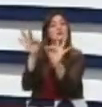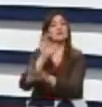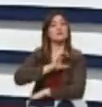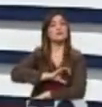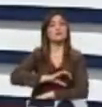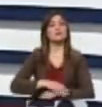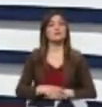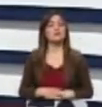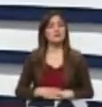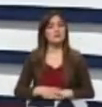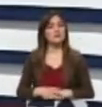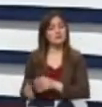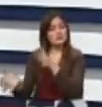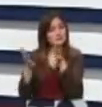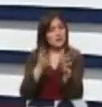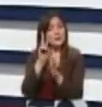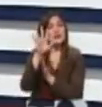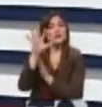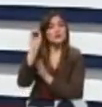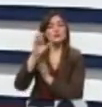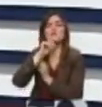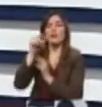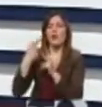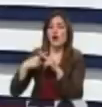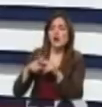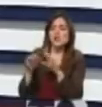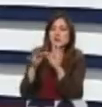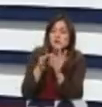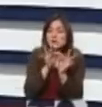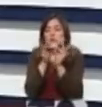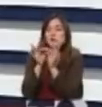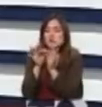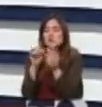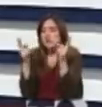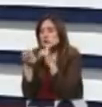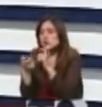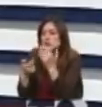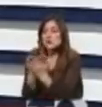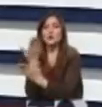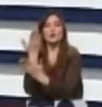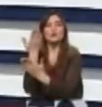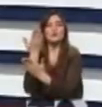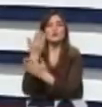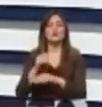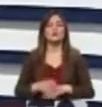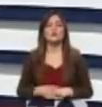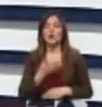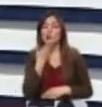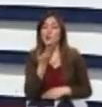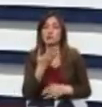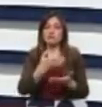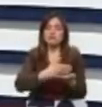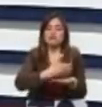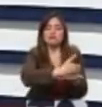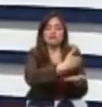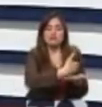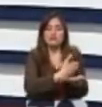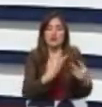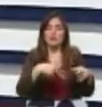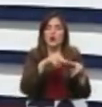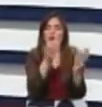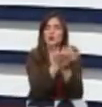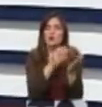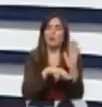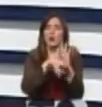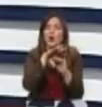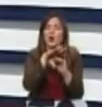otro 25% está en mantenimiento o esperando ser renovados con los recursos que se esperan obtener con el alza de la tasa de